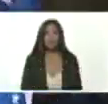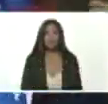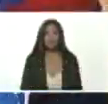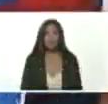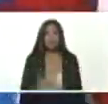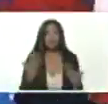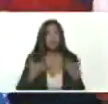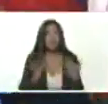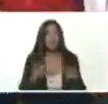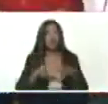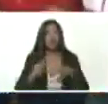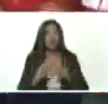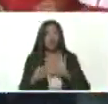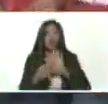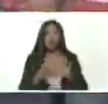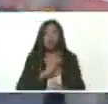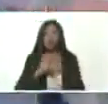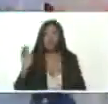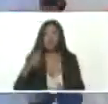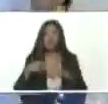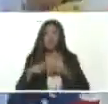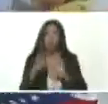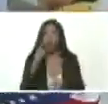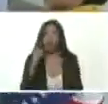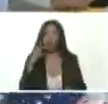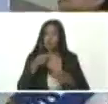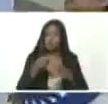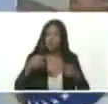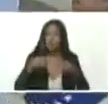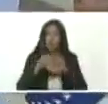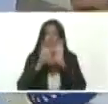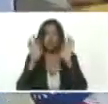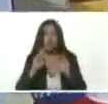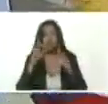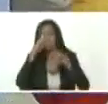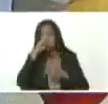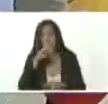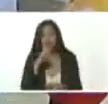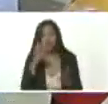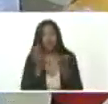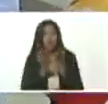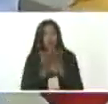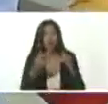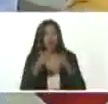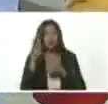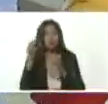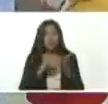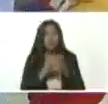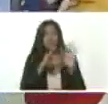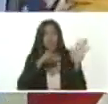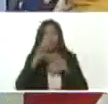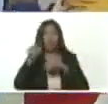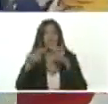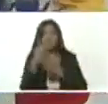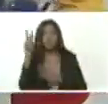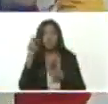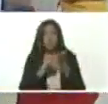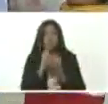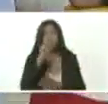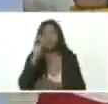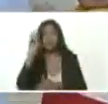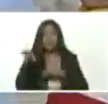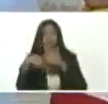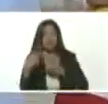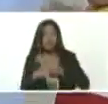Es la alegría de los niños de la patria a propósito del inicio del año escolar 2019-2020 en el nivel preescolar